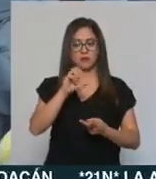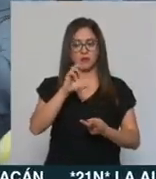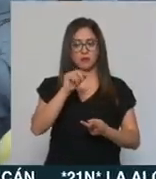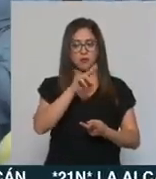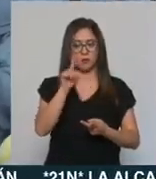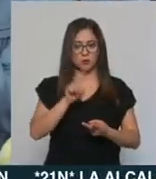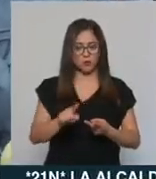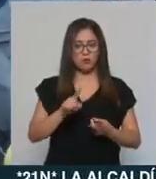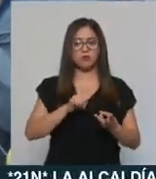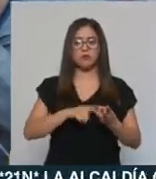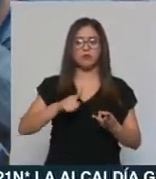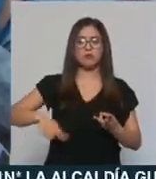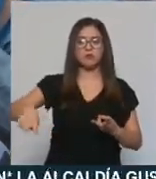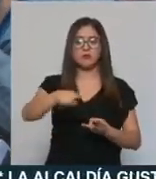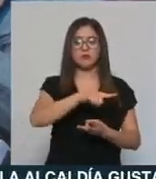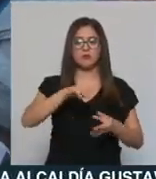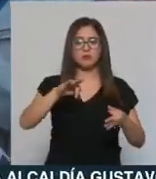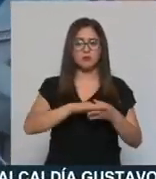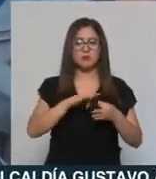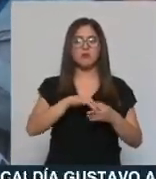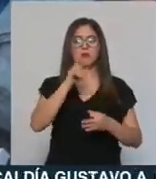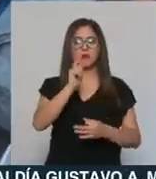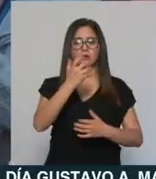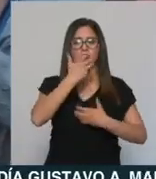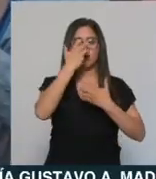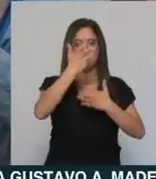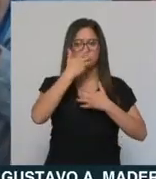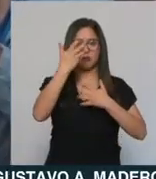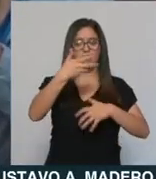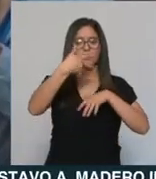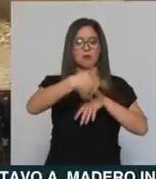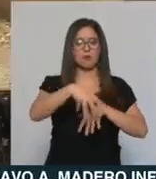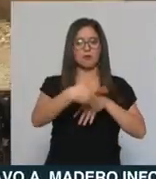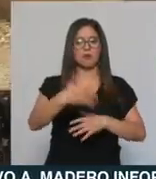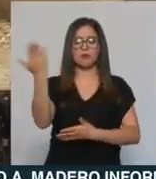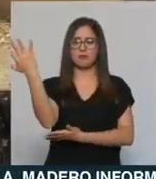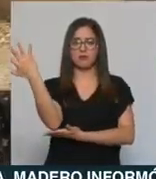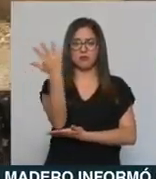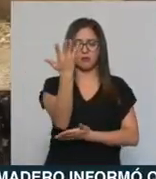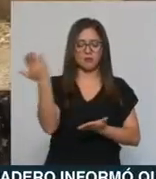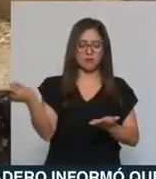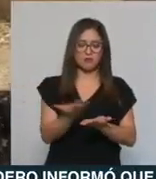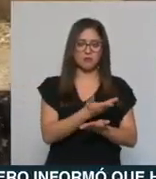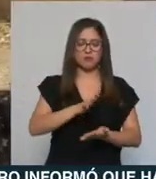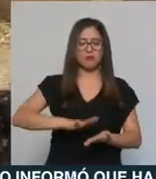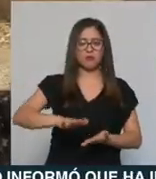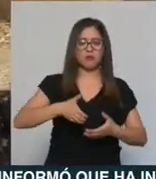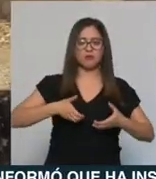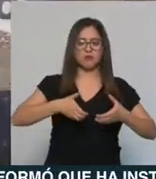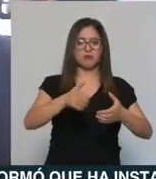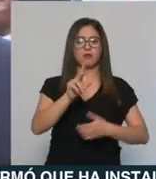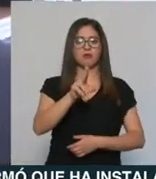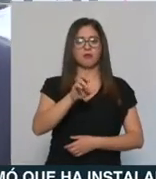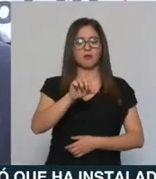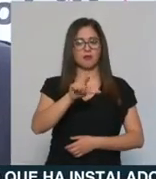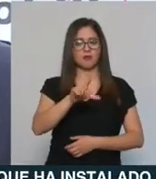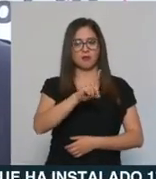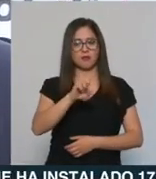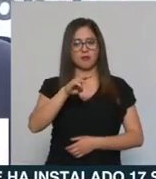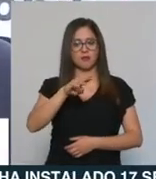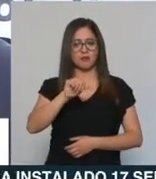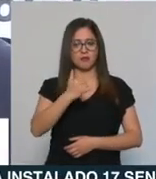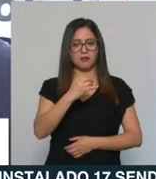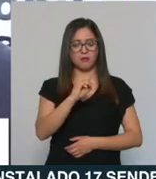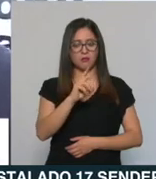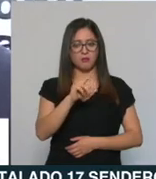y aledañas manifestaron su inconformidad por la tala de más de 50 árboles en la calle Real de Mayorazgo. Lo que queremos